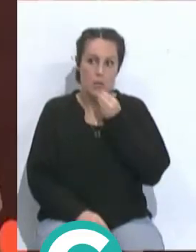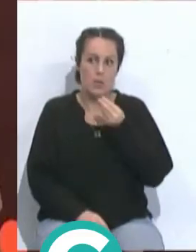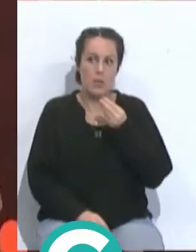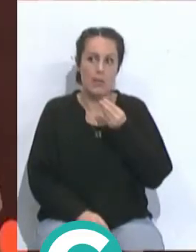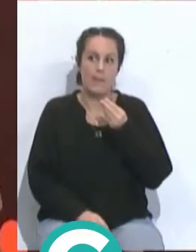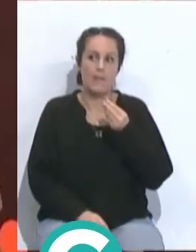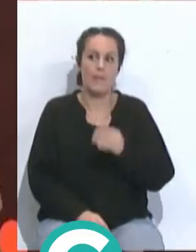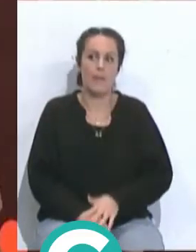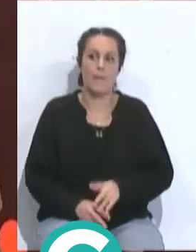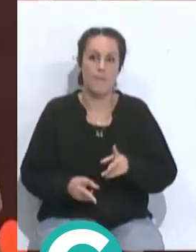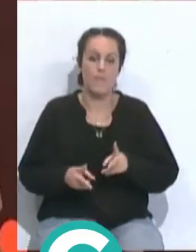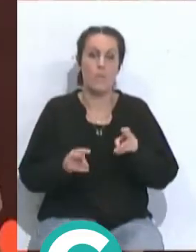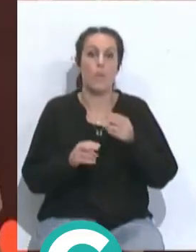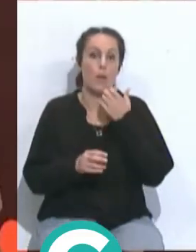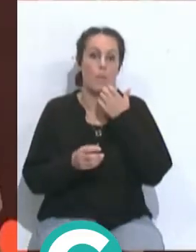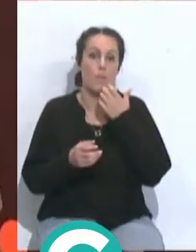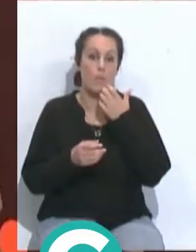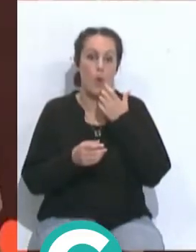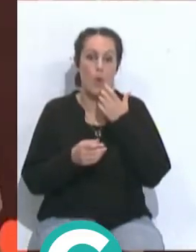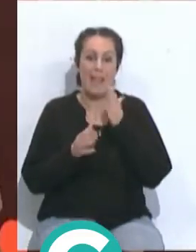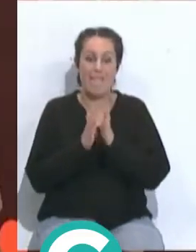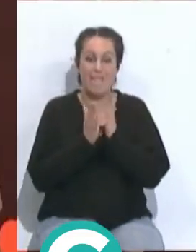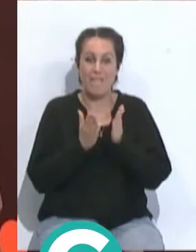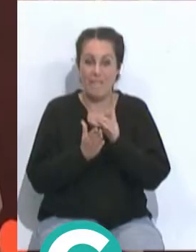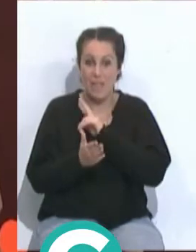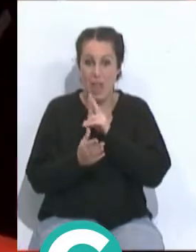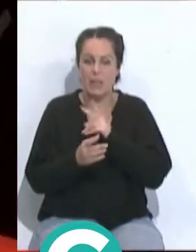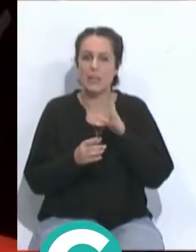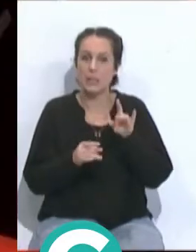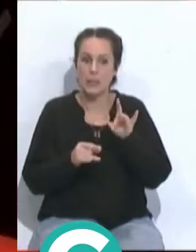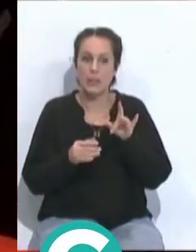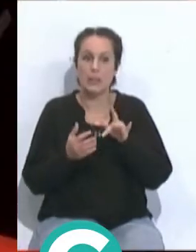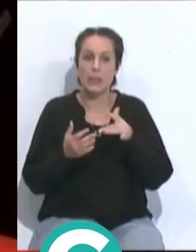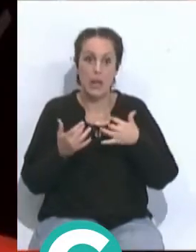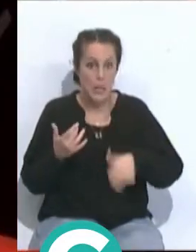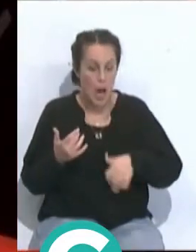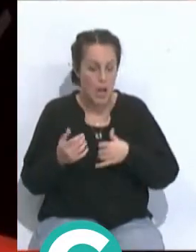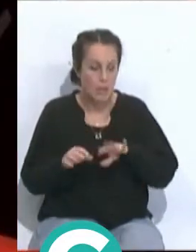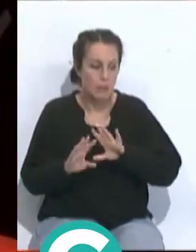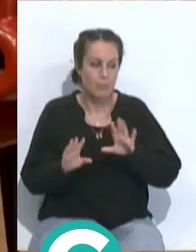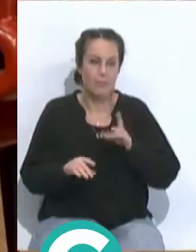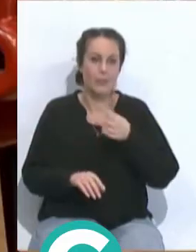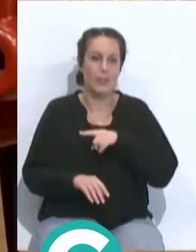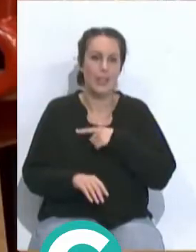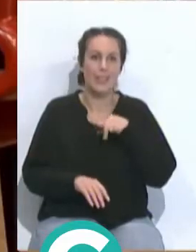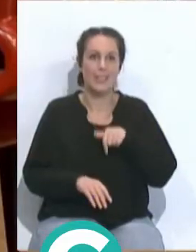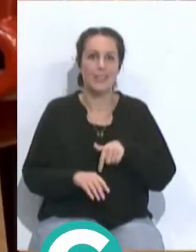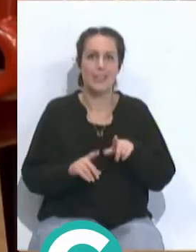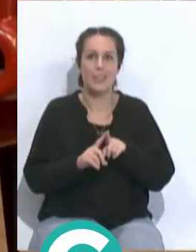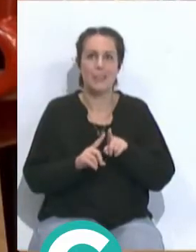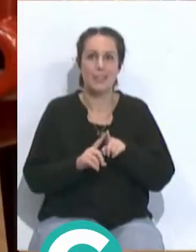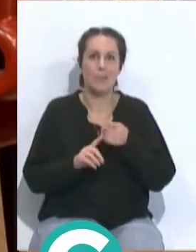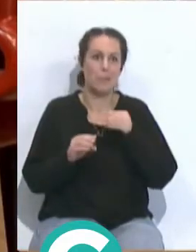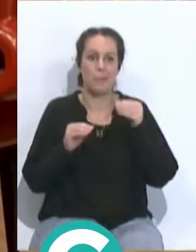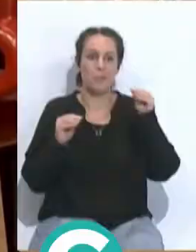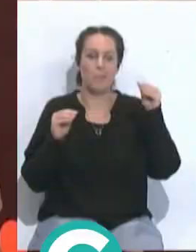El del, sí. La cuarteta del Testamento, por ejemplo. Con la guitarra y sí. sí. Es que nos vamos a poner aquí en plan... Es muy aquí, complicado.